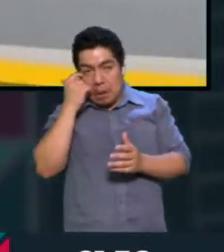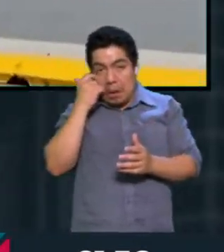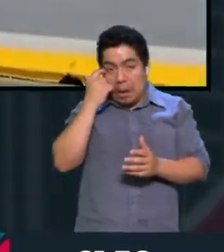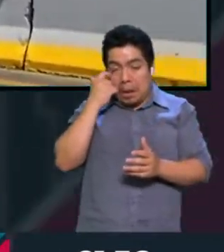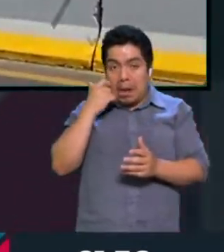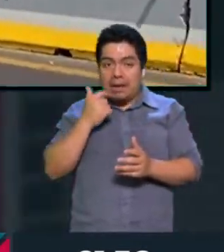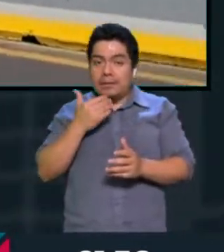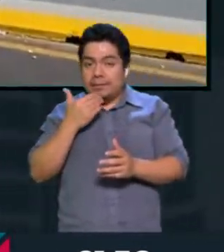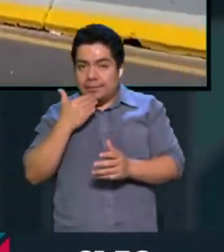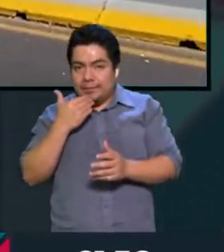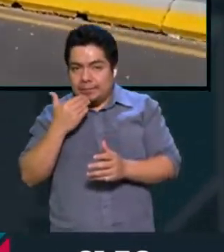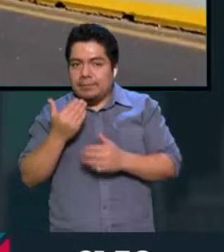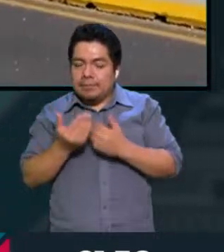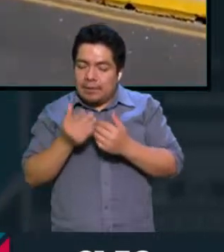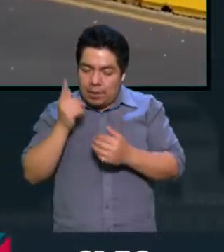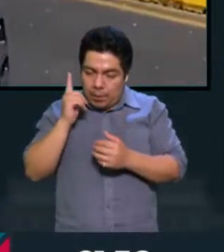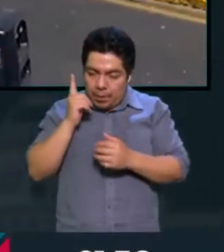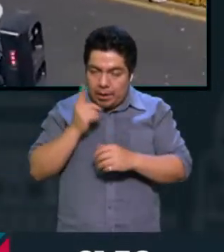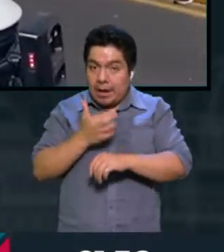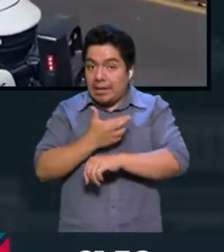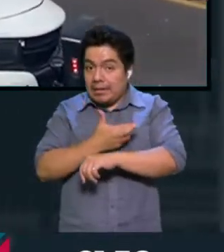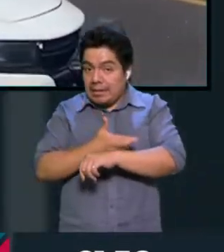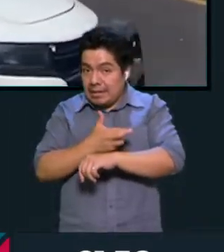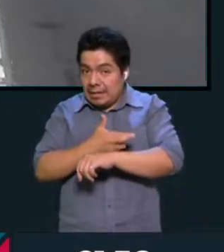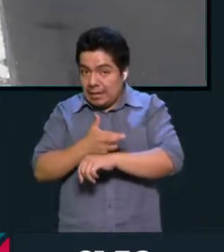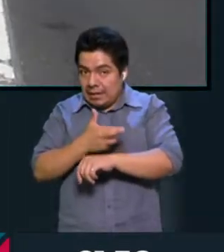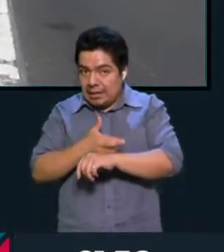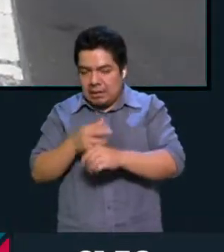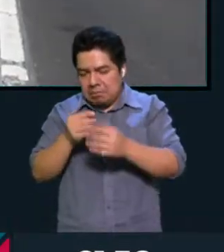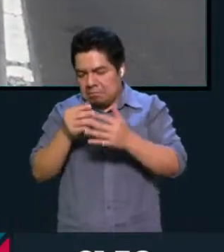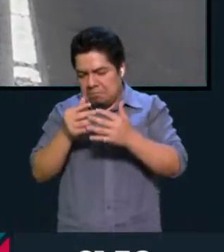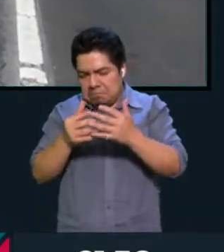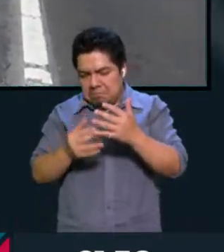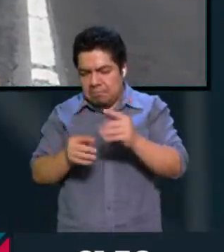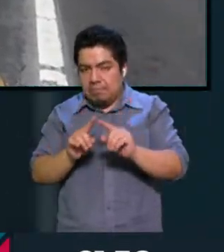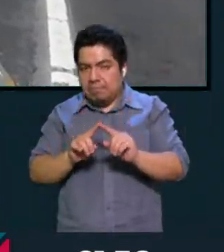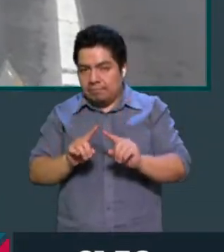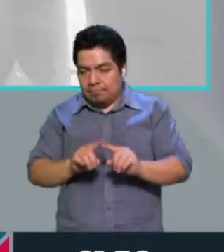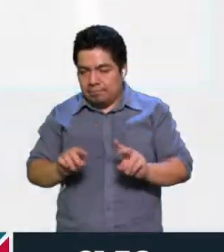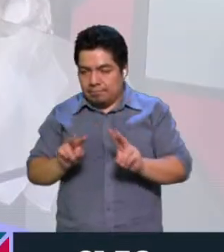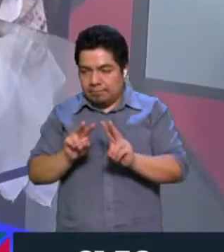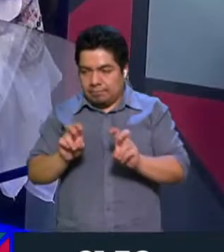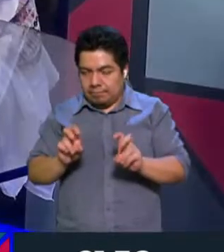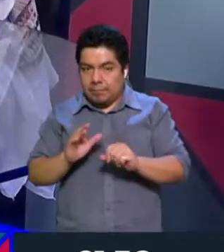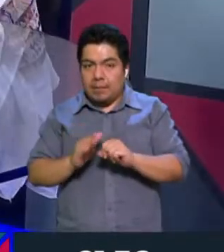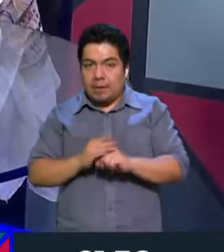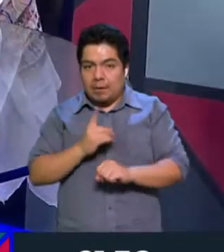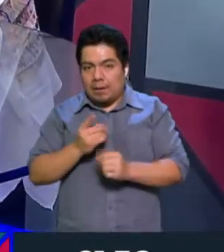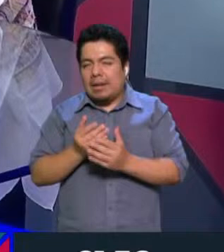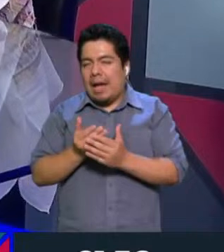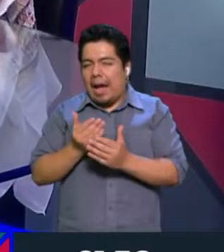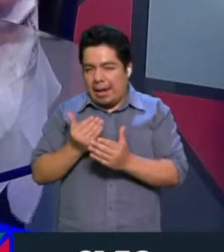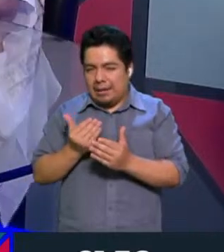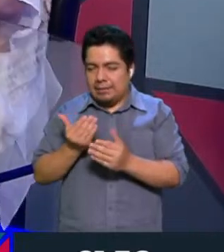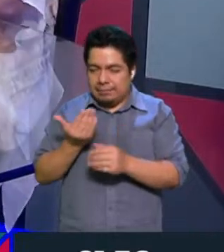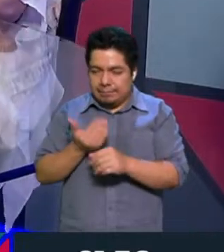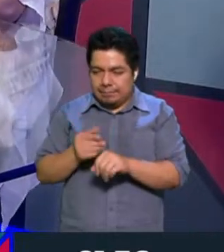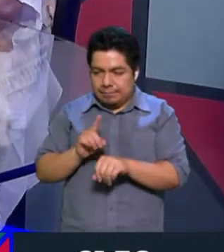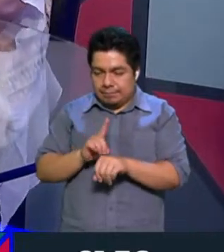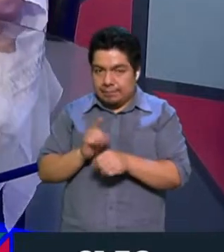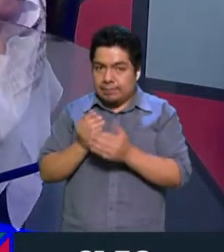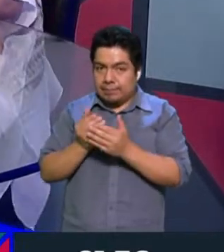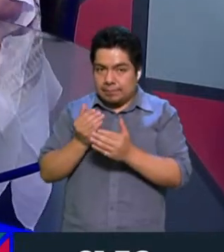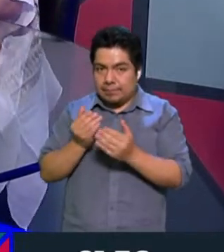no apremiemos a que se resuelva eso, ese como tantos temas, ¿no? Claro, porque en recientes días, también